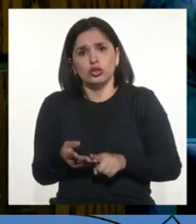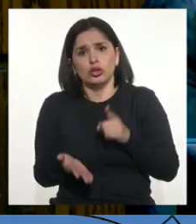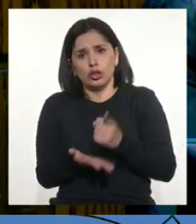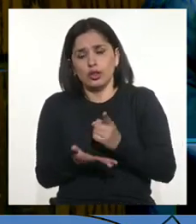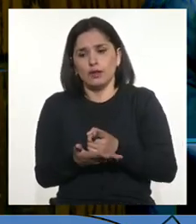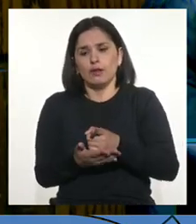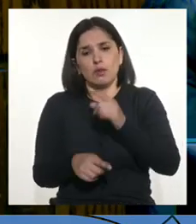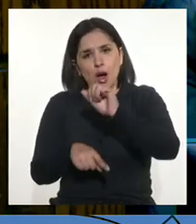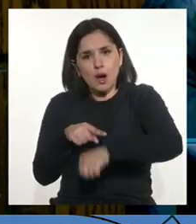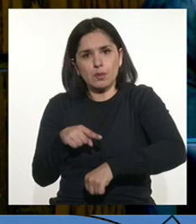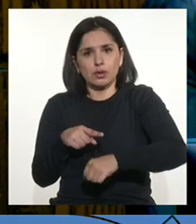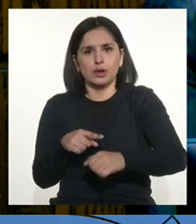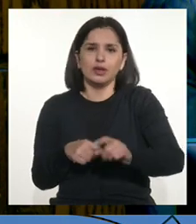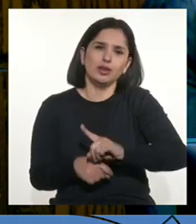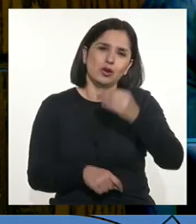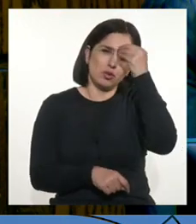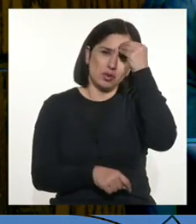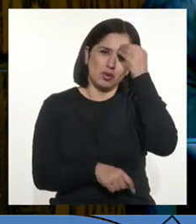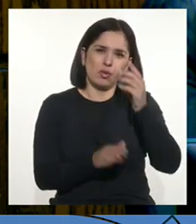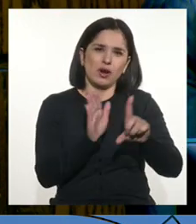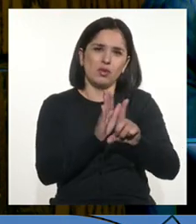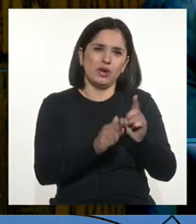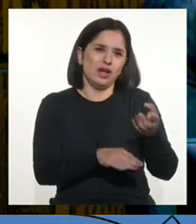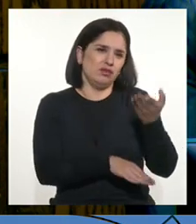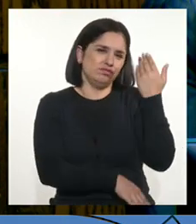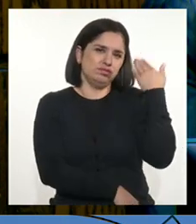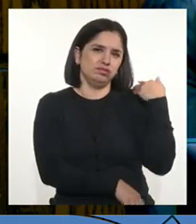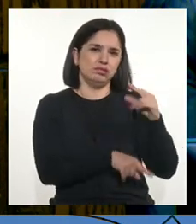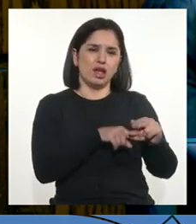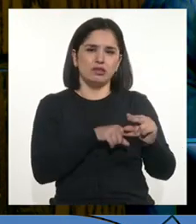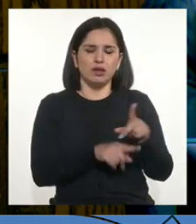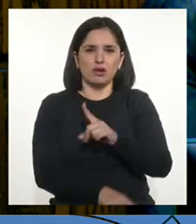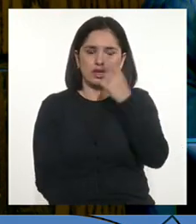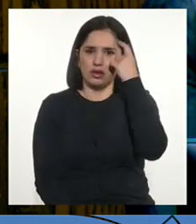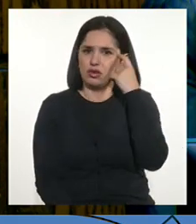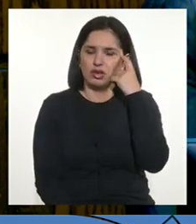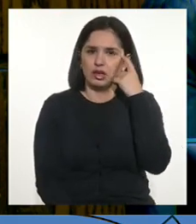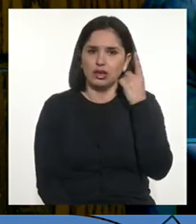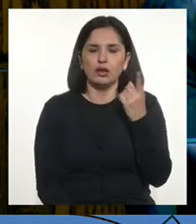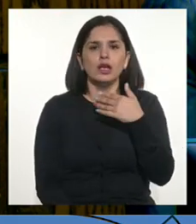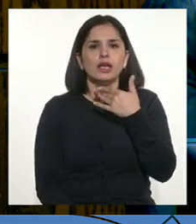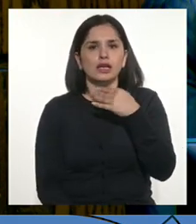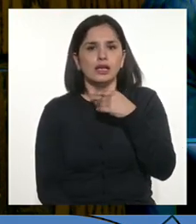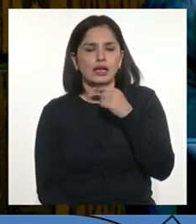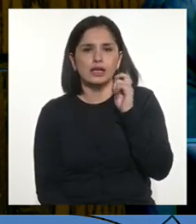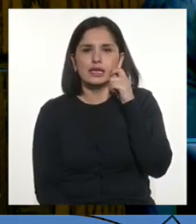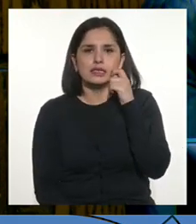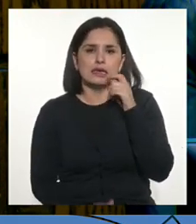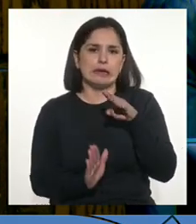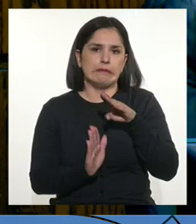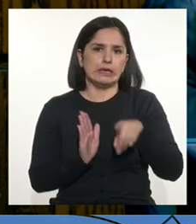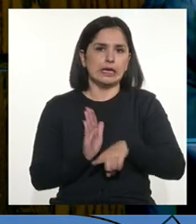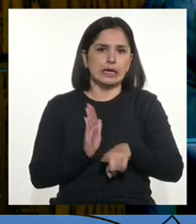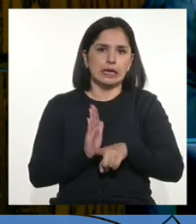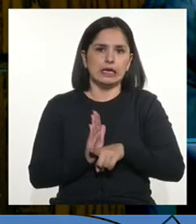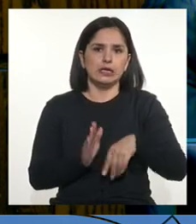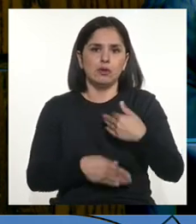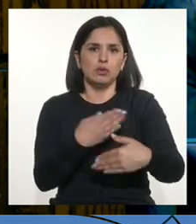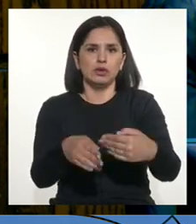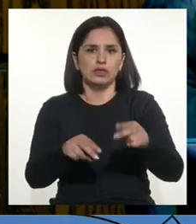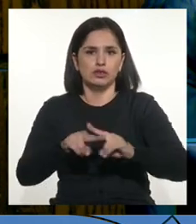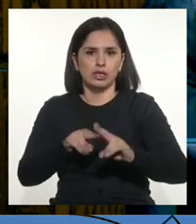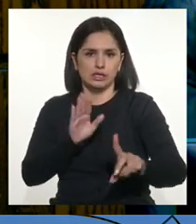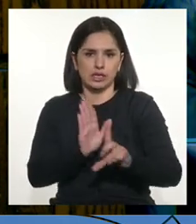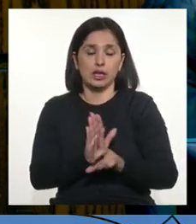de dictarlo en lugar de preocuparnos de esto que repito no creo que vaya a entorpecer mucho nuestro proceso legislativo voy a votar a favor pero presidente de